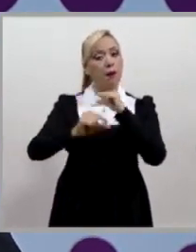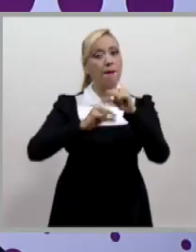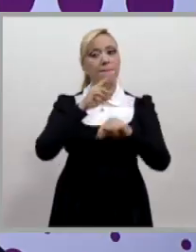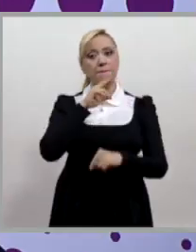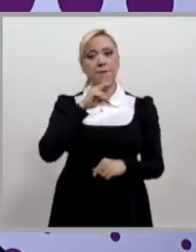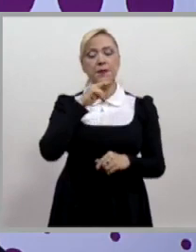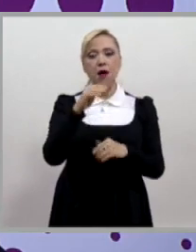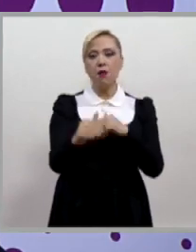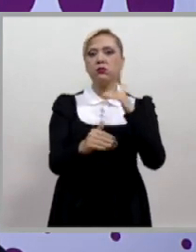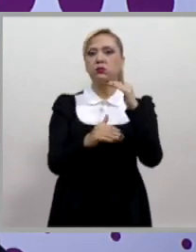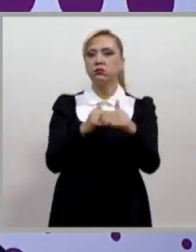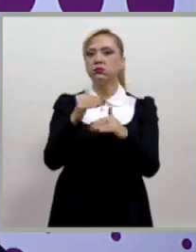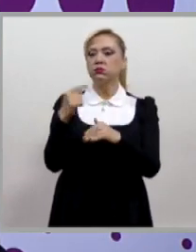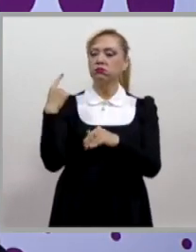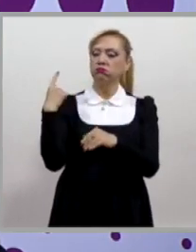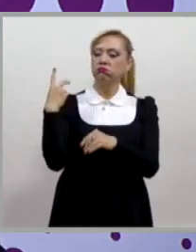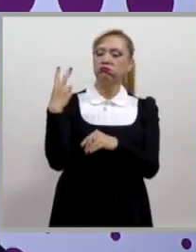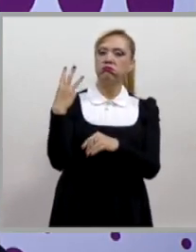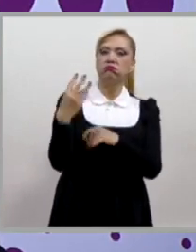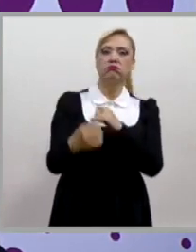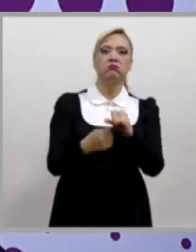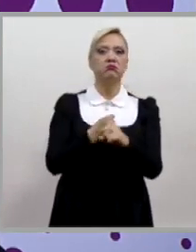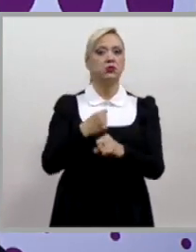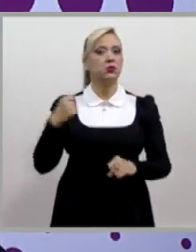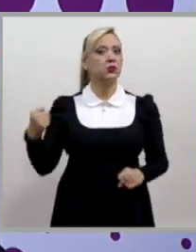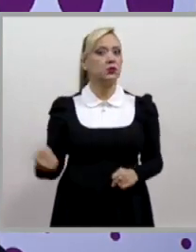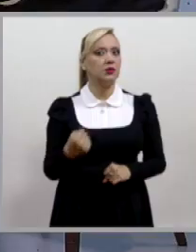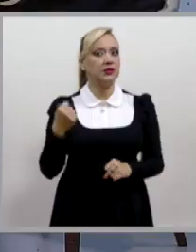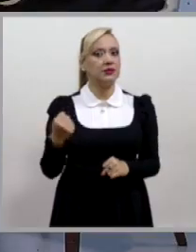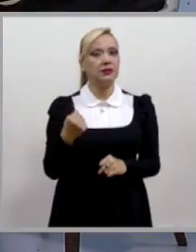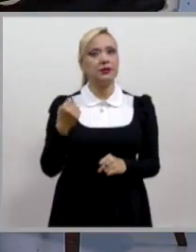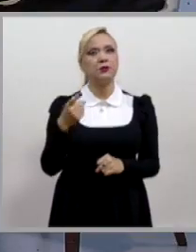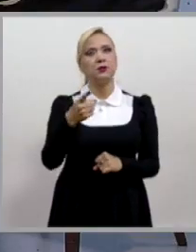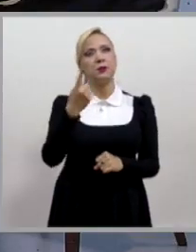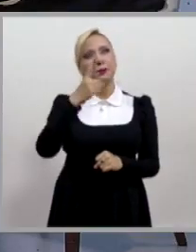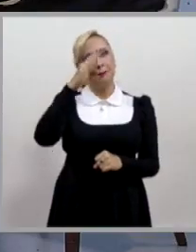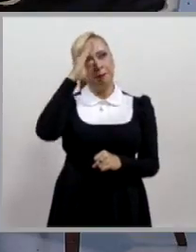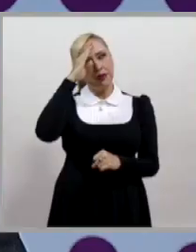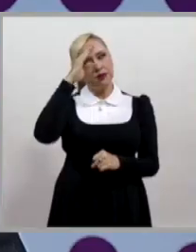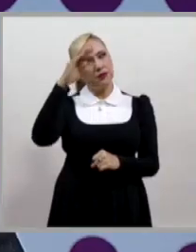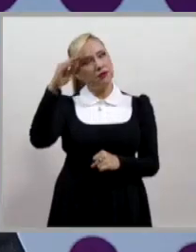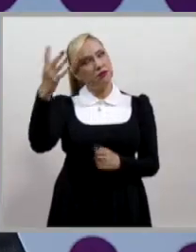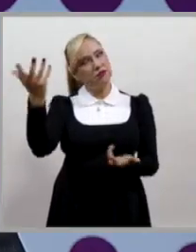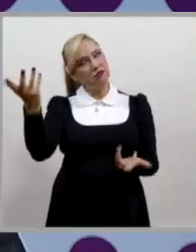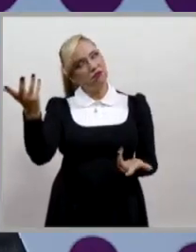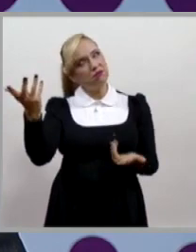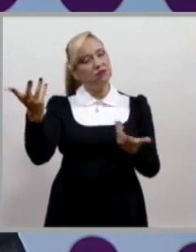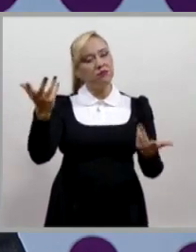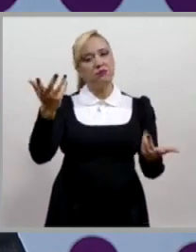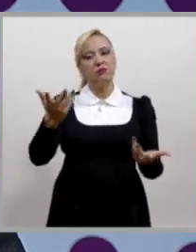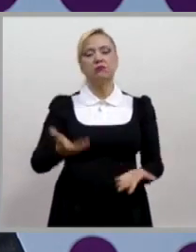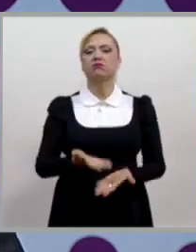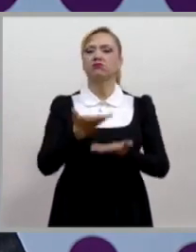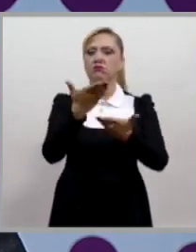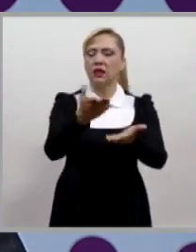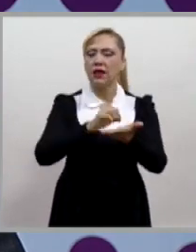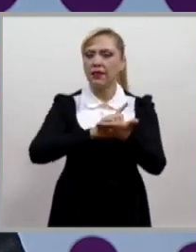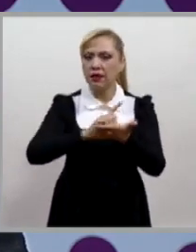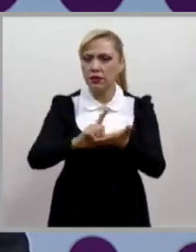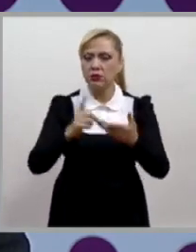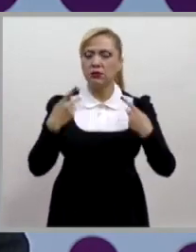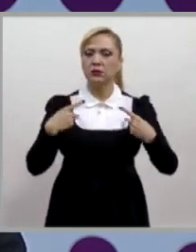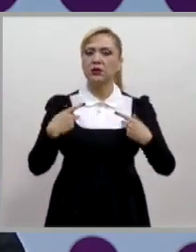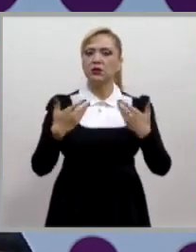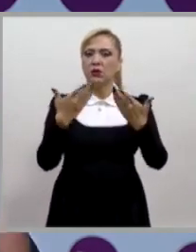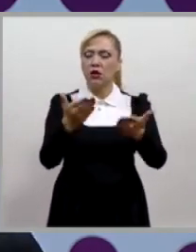Ha hecho su aparición ya en los últimos años, afortunadamente. Entonces, ¿qué reflexión te merece la garantía judicial de los derechos sociales? Y si